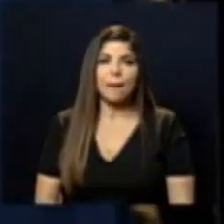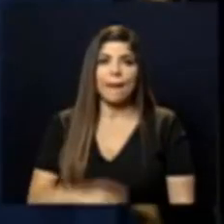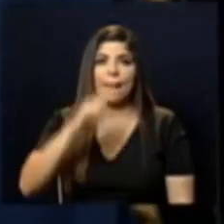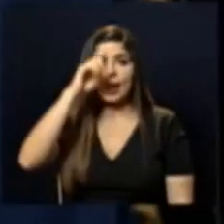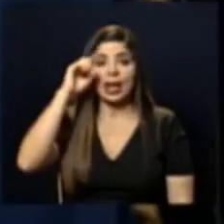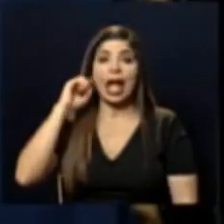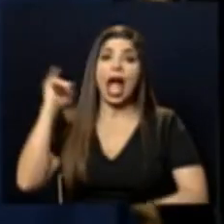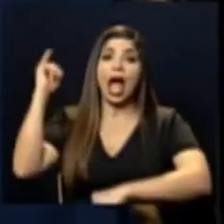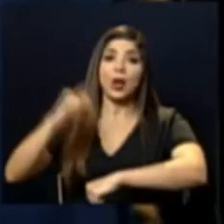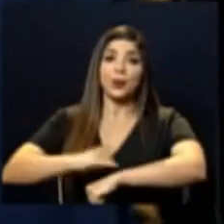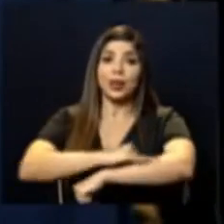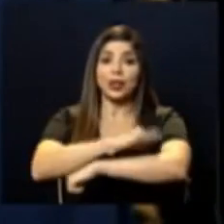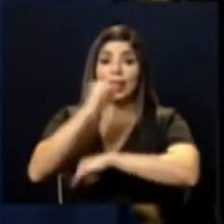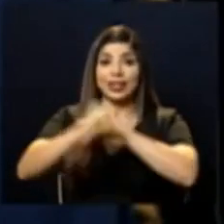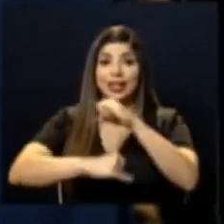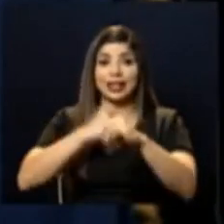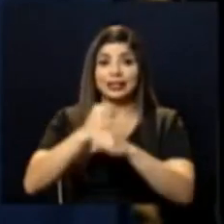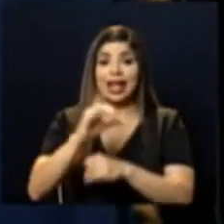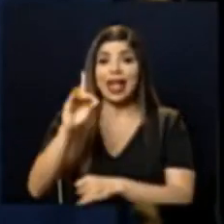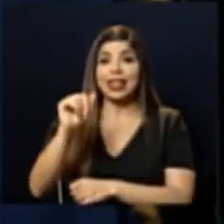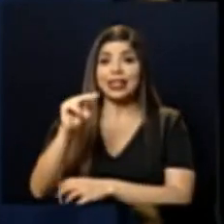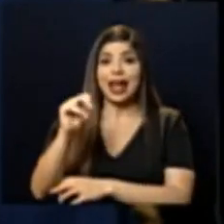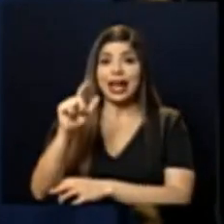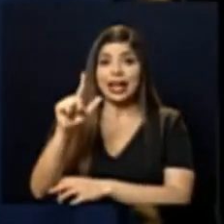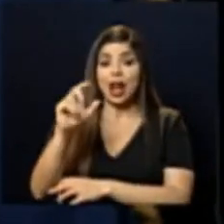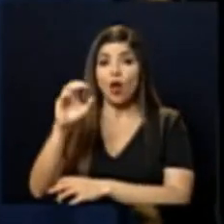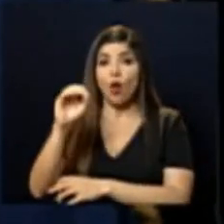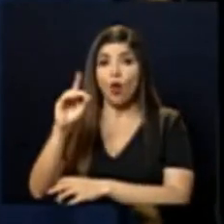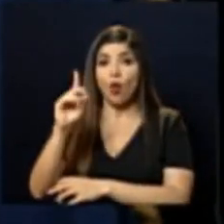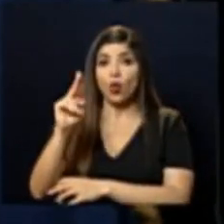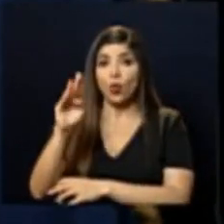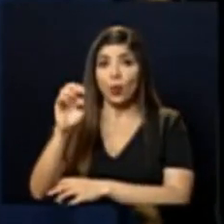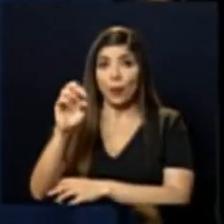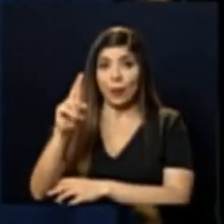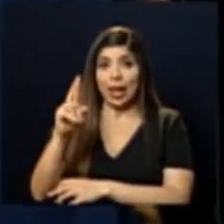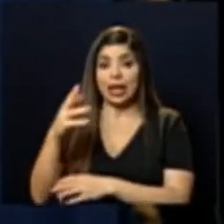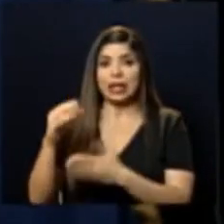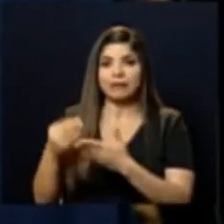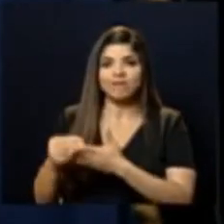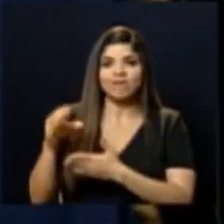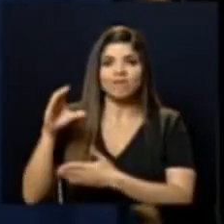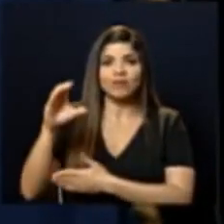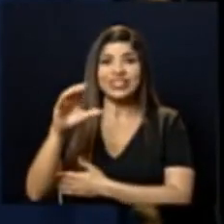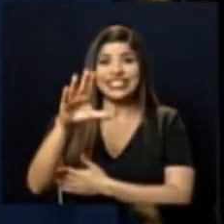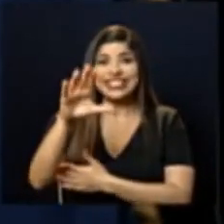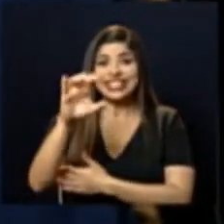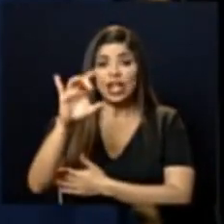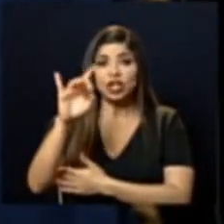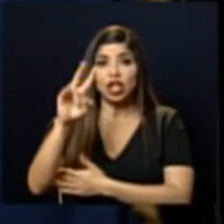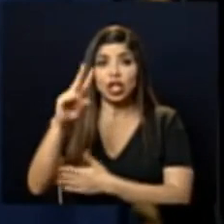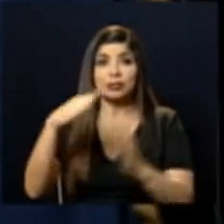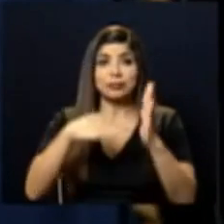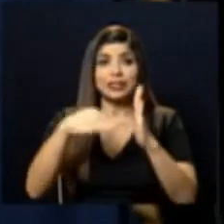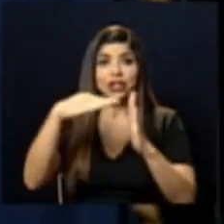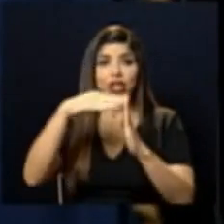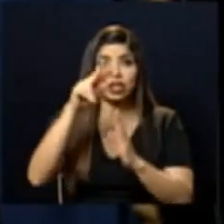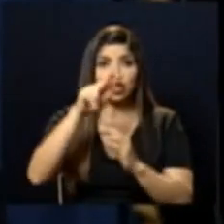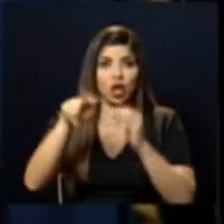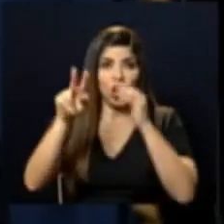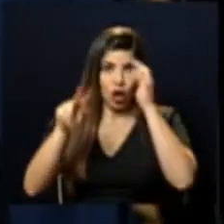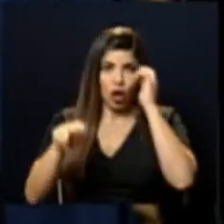El Aeropuerto Internacional Daniel Oduber recibió una inversión de 582 millones de